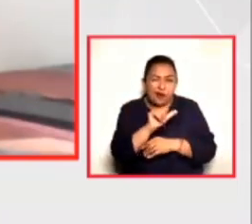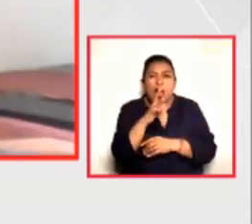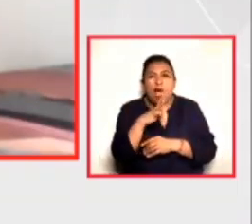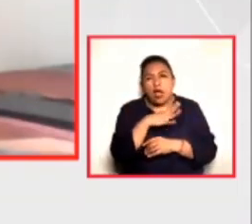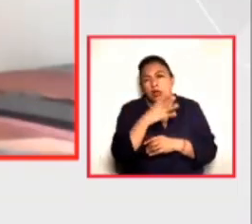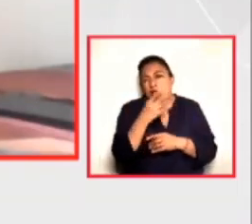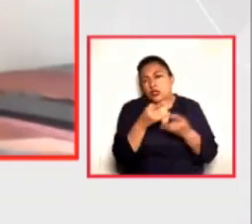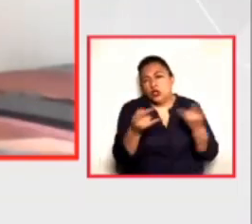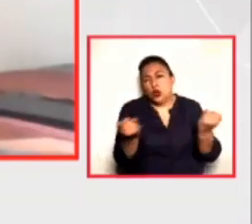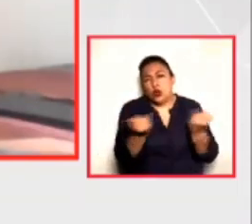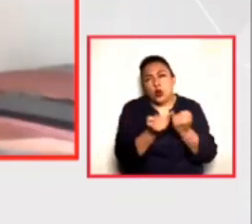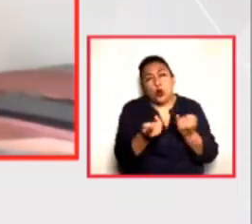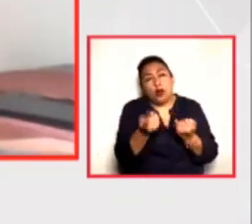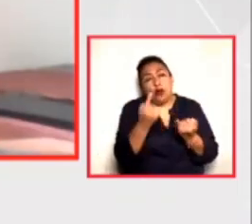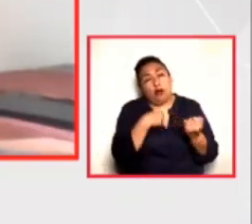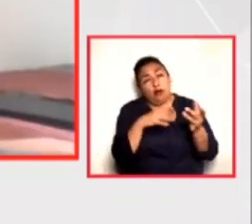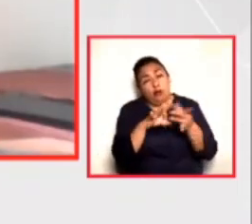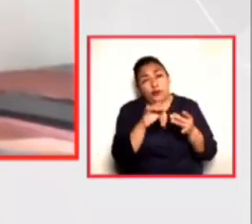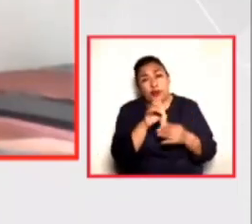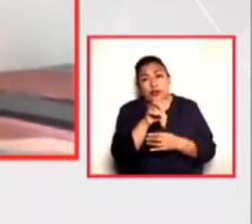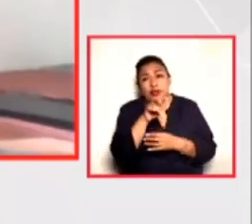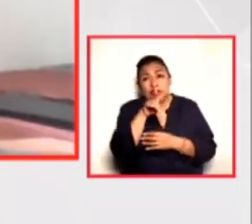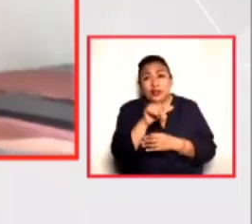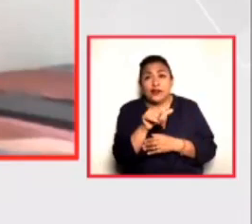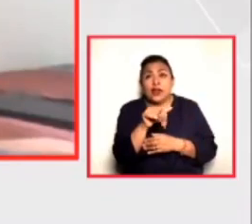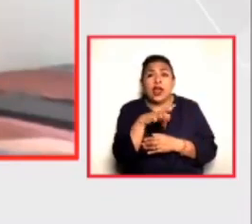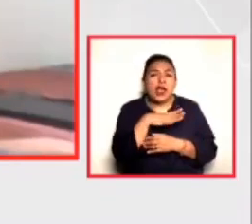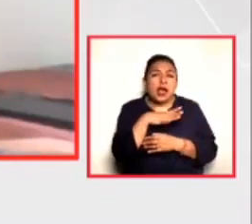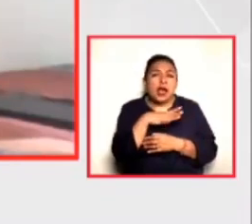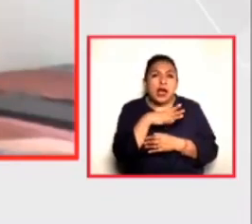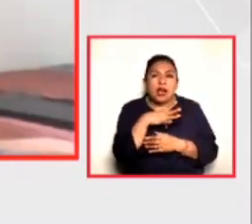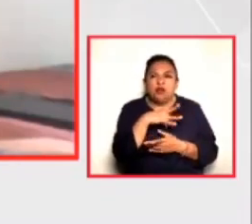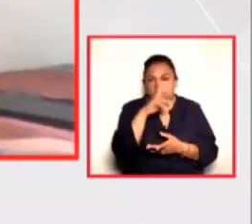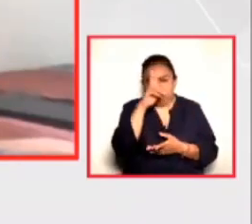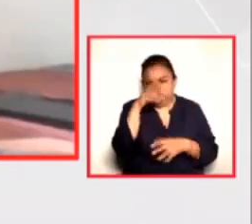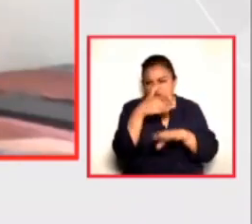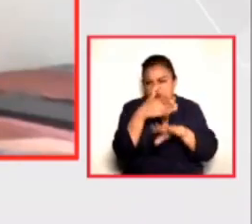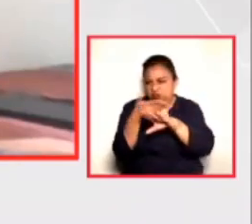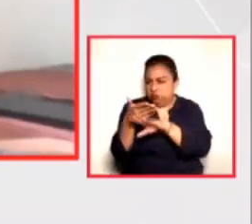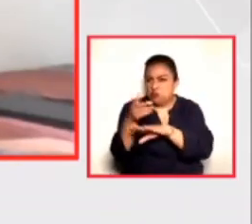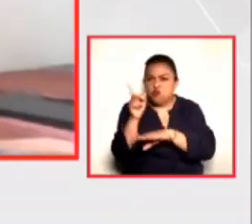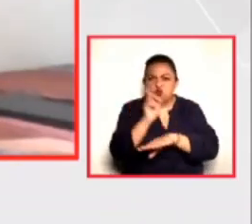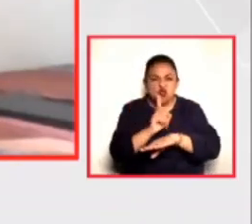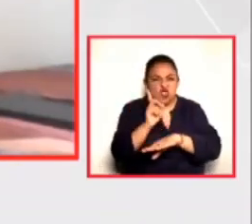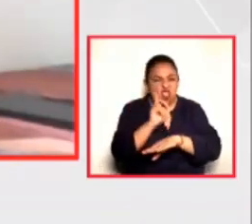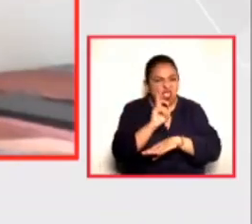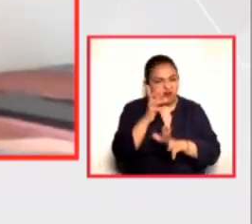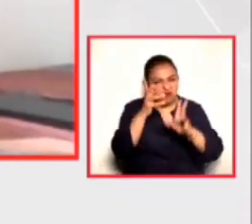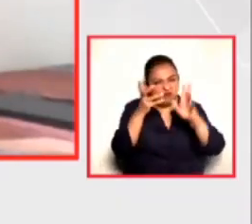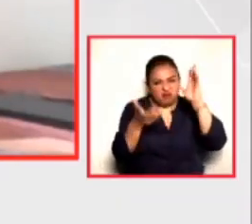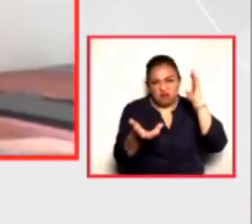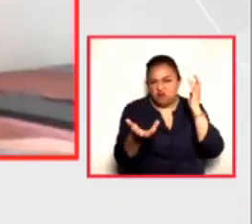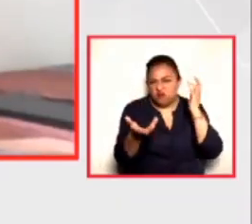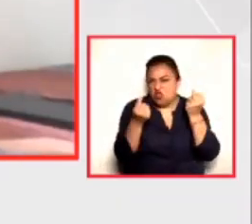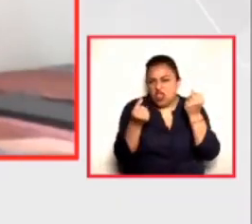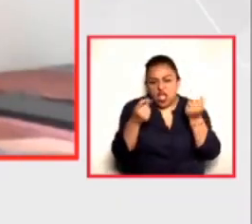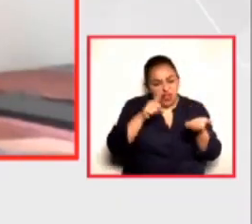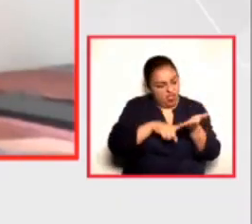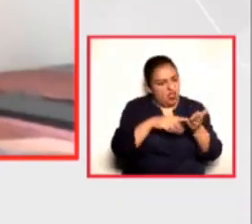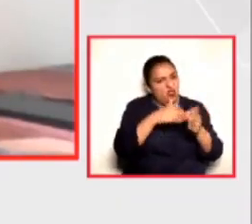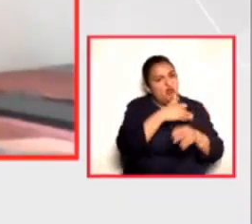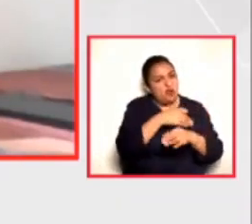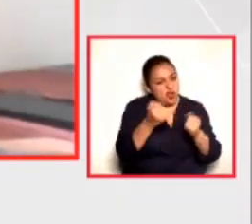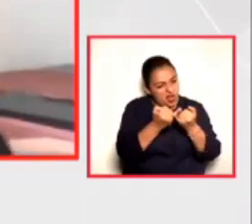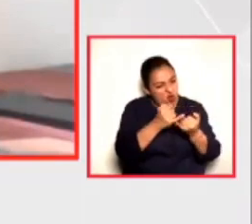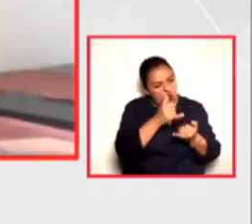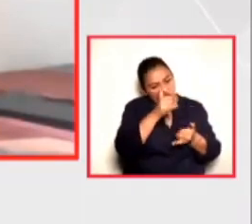cuenta Eva, genera violencia contra las mujeres, genera una violencia intrafamiliar, porque vamos